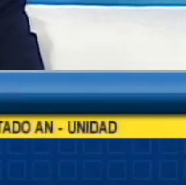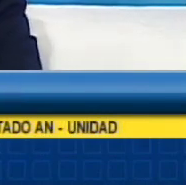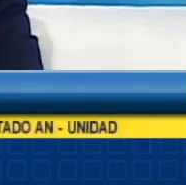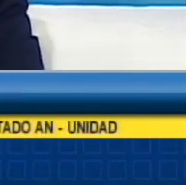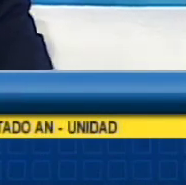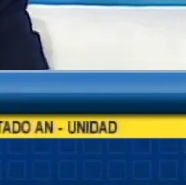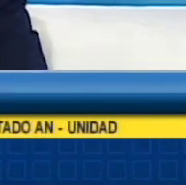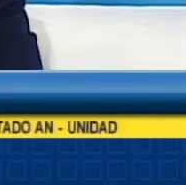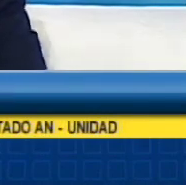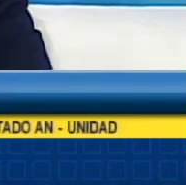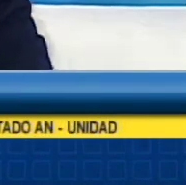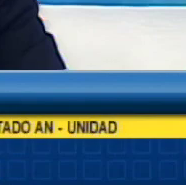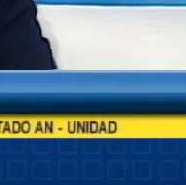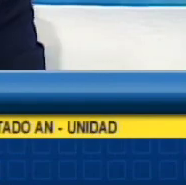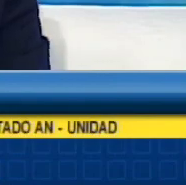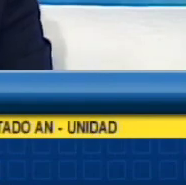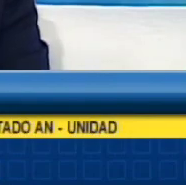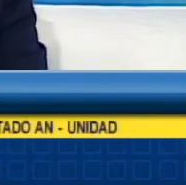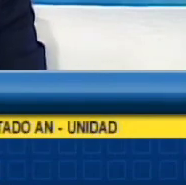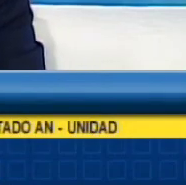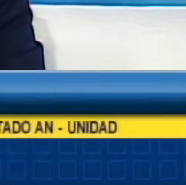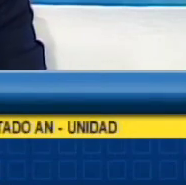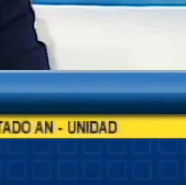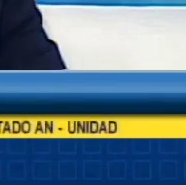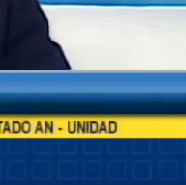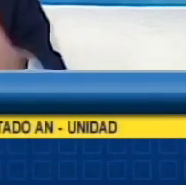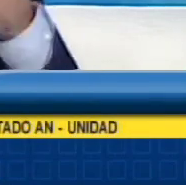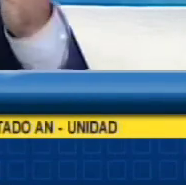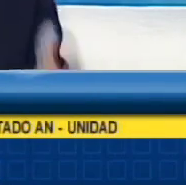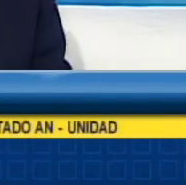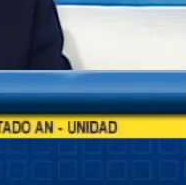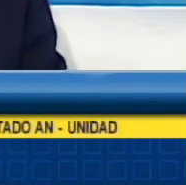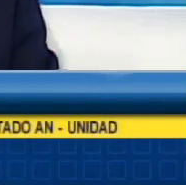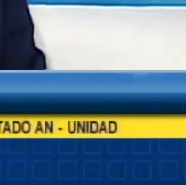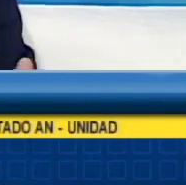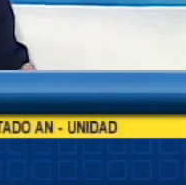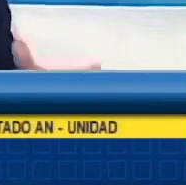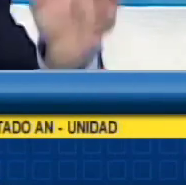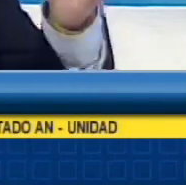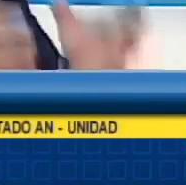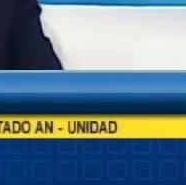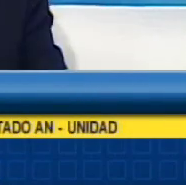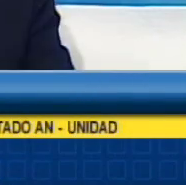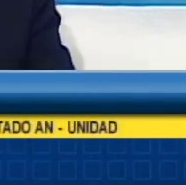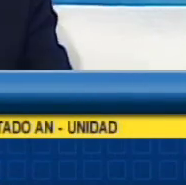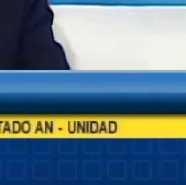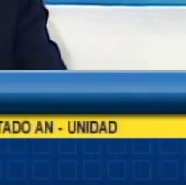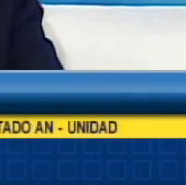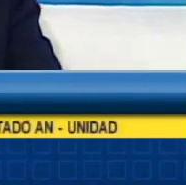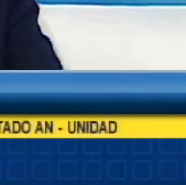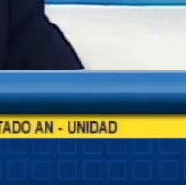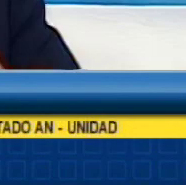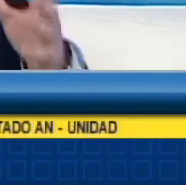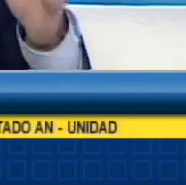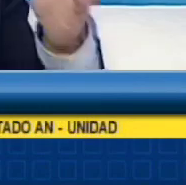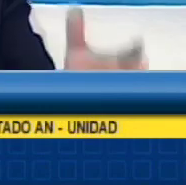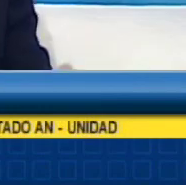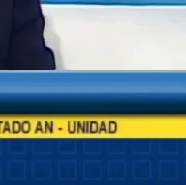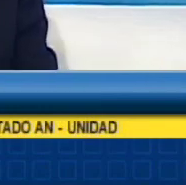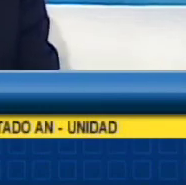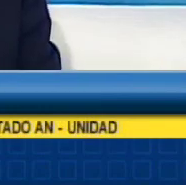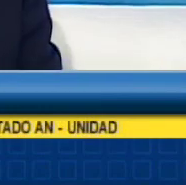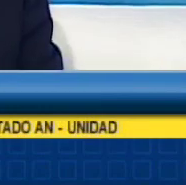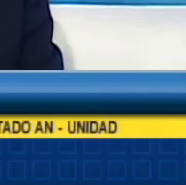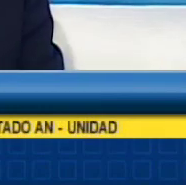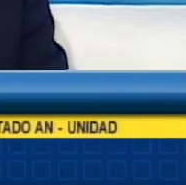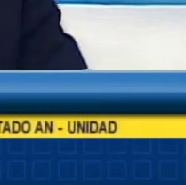y va a generar marcas venezolanas y riqueza venezolana. Es mucho más caro que el arroz que te vas a comerte al mediodía, en lugar de traerlo de